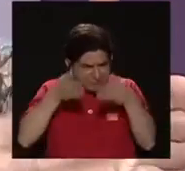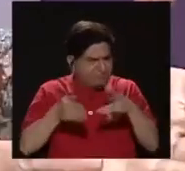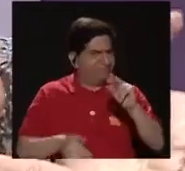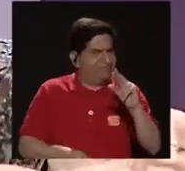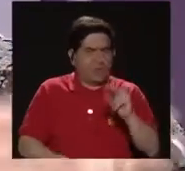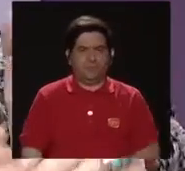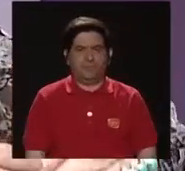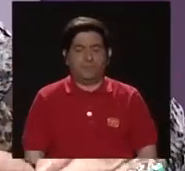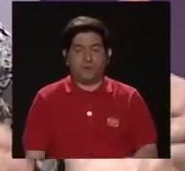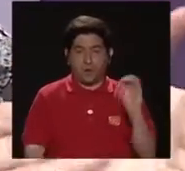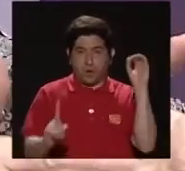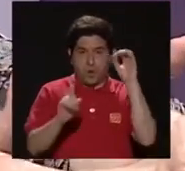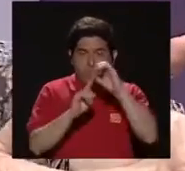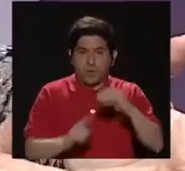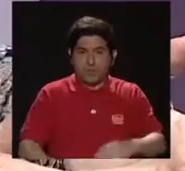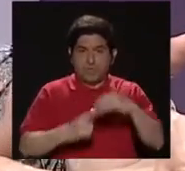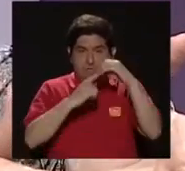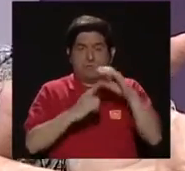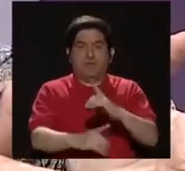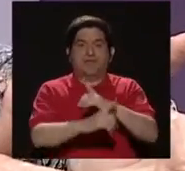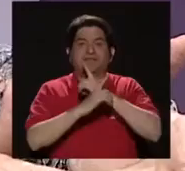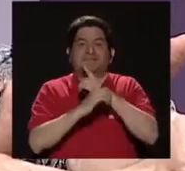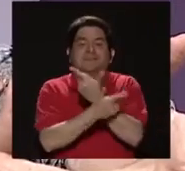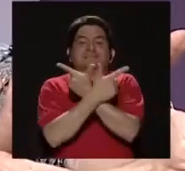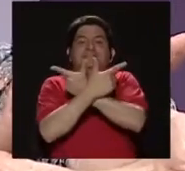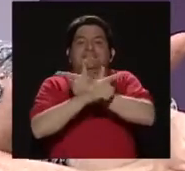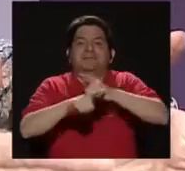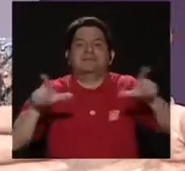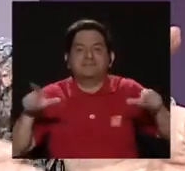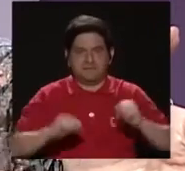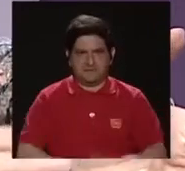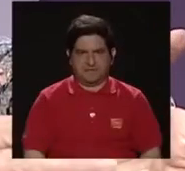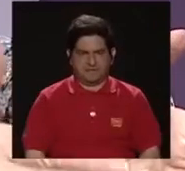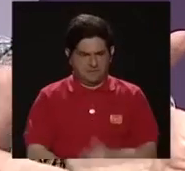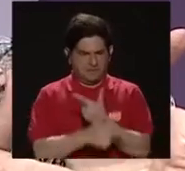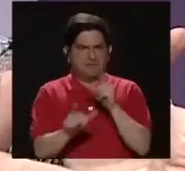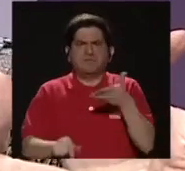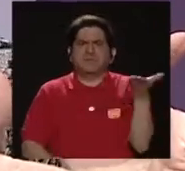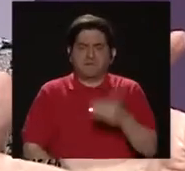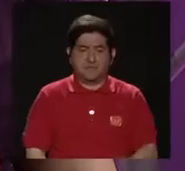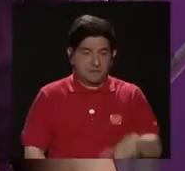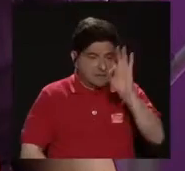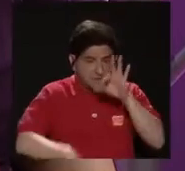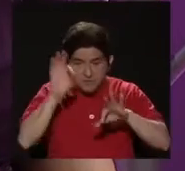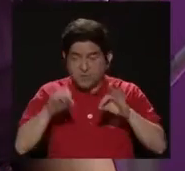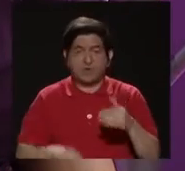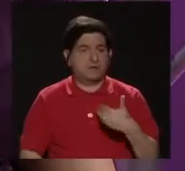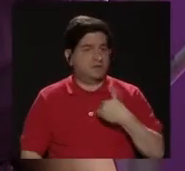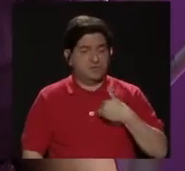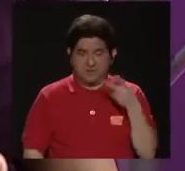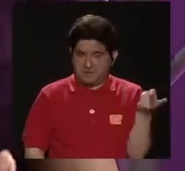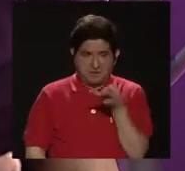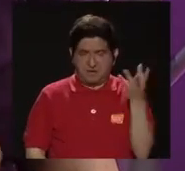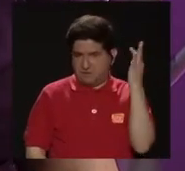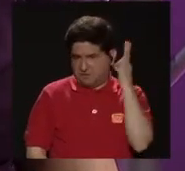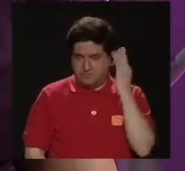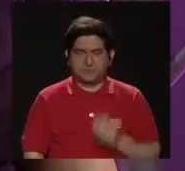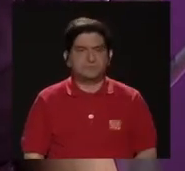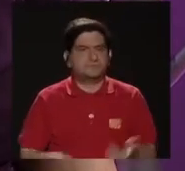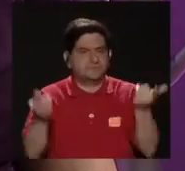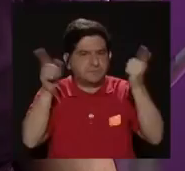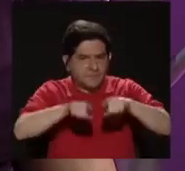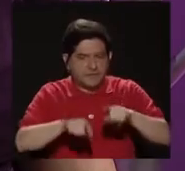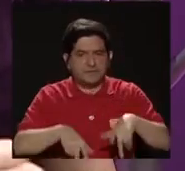objetivo primordial para mí es una defensa de la libertad, la libertad de elegir, que no han tenido estas dos mujeres. En el caso